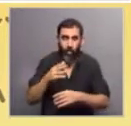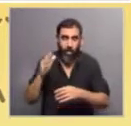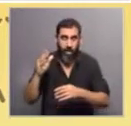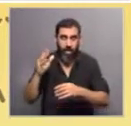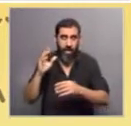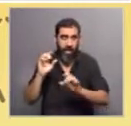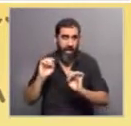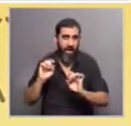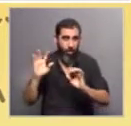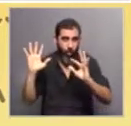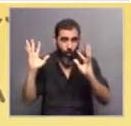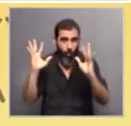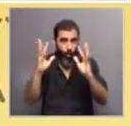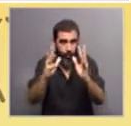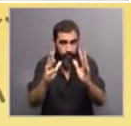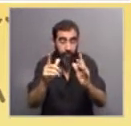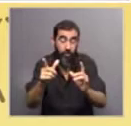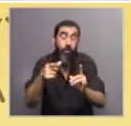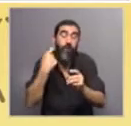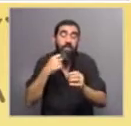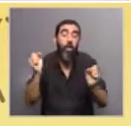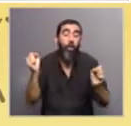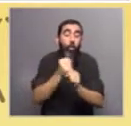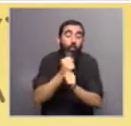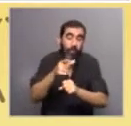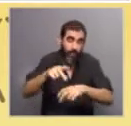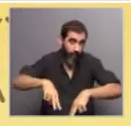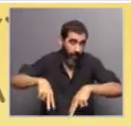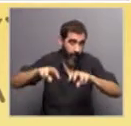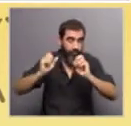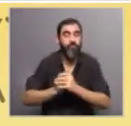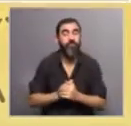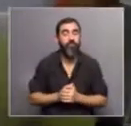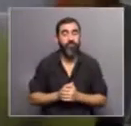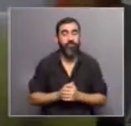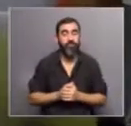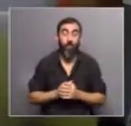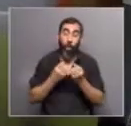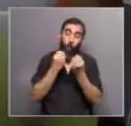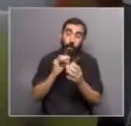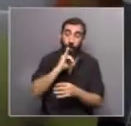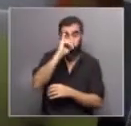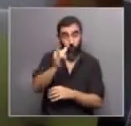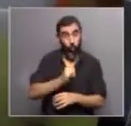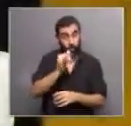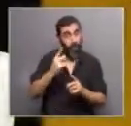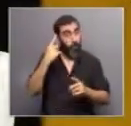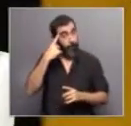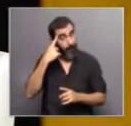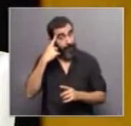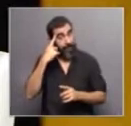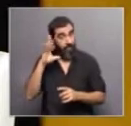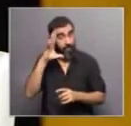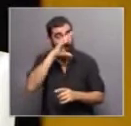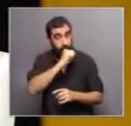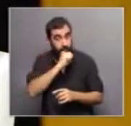también confirmar con estos estudios que van a realizar. Está bien, eso es una buena noticia para pensando en la conservación y